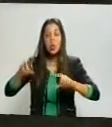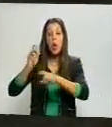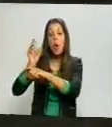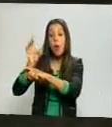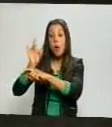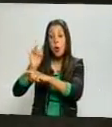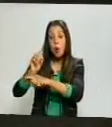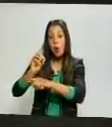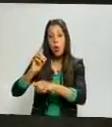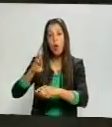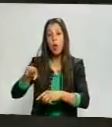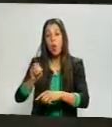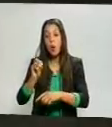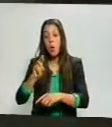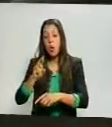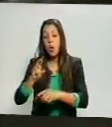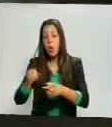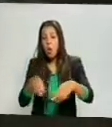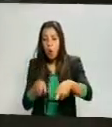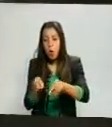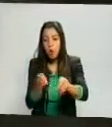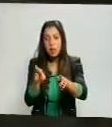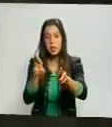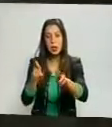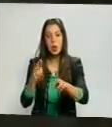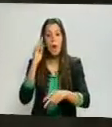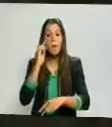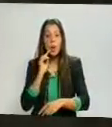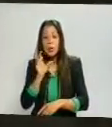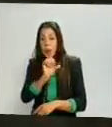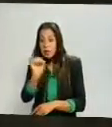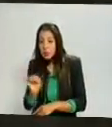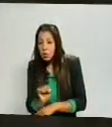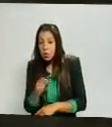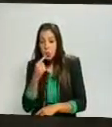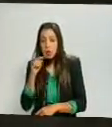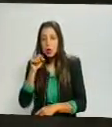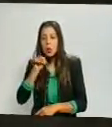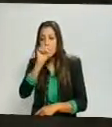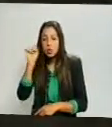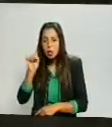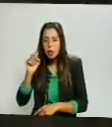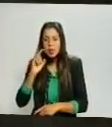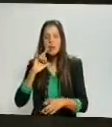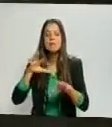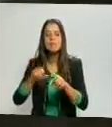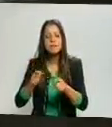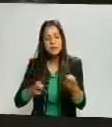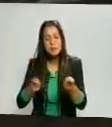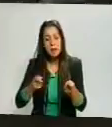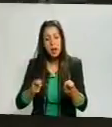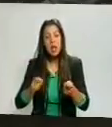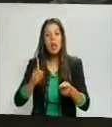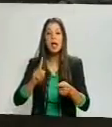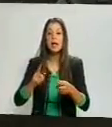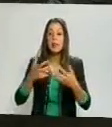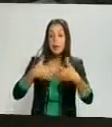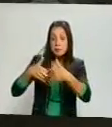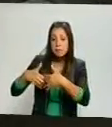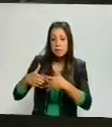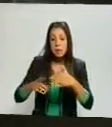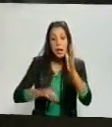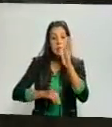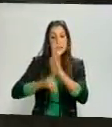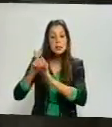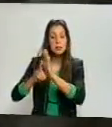del Orinoco y parte del norte de Bolívar. A su vez, dará impulso a una economía diversificada a fin de